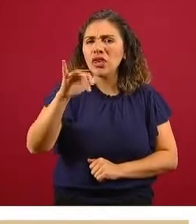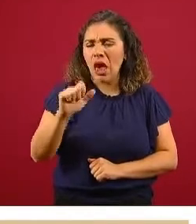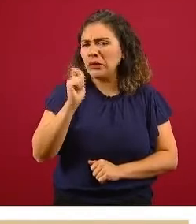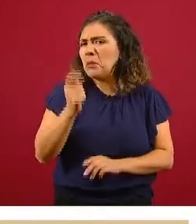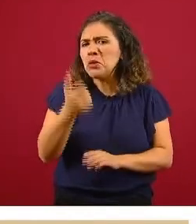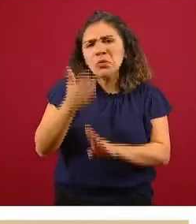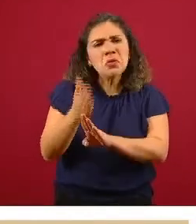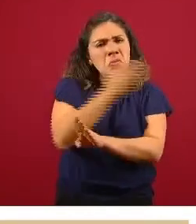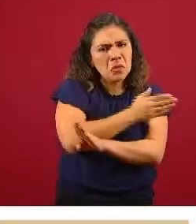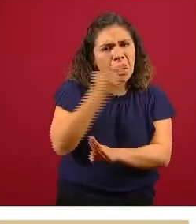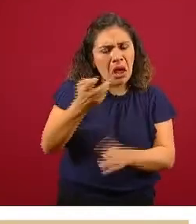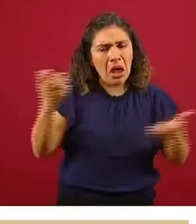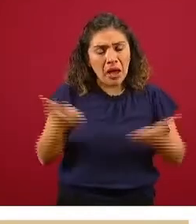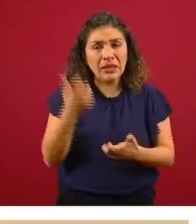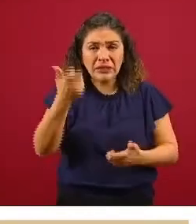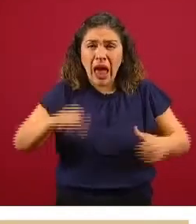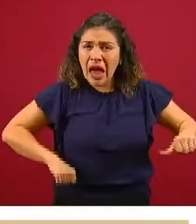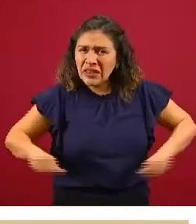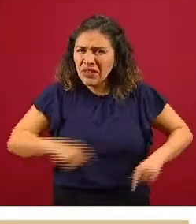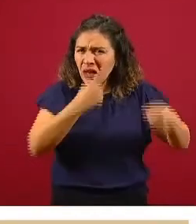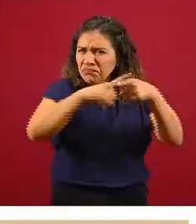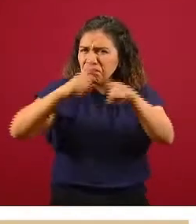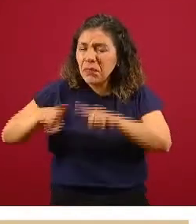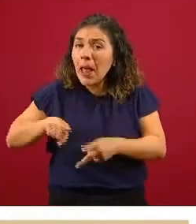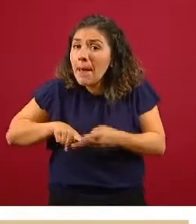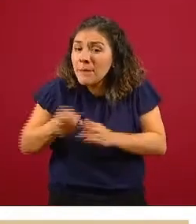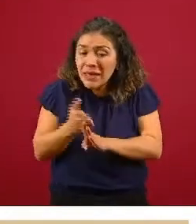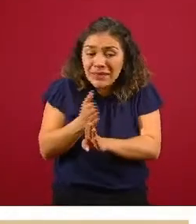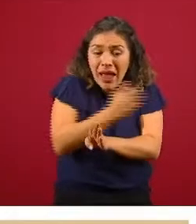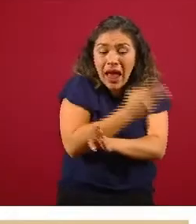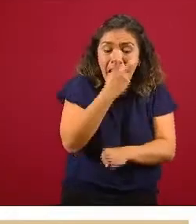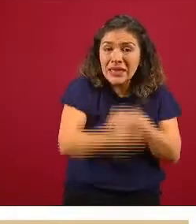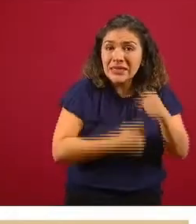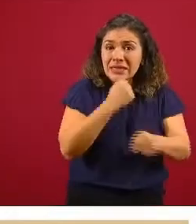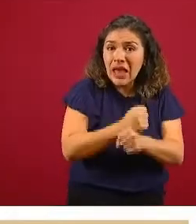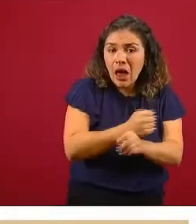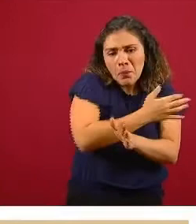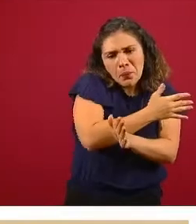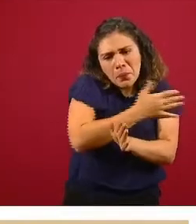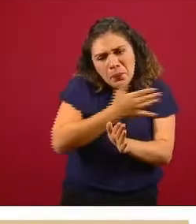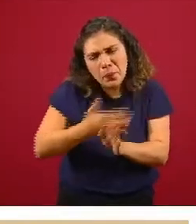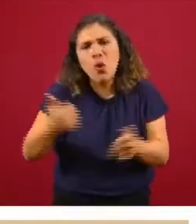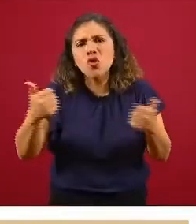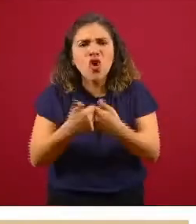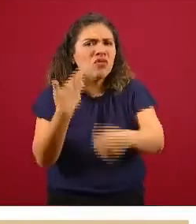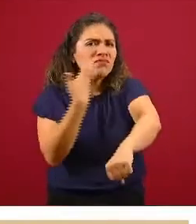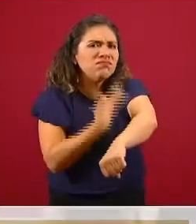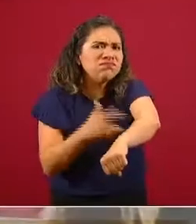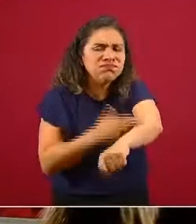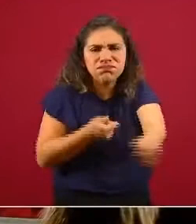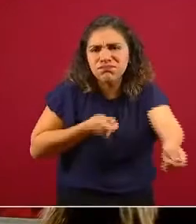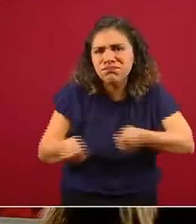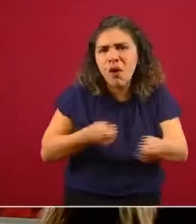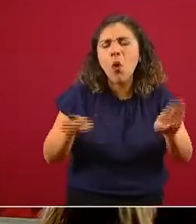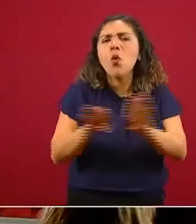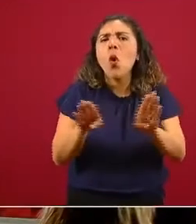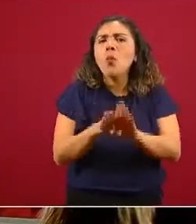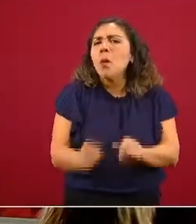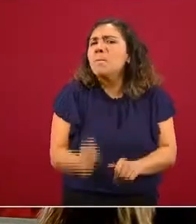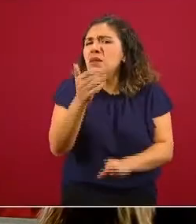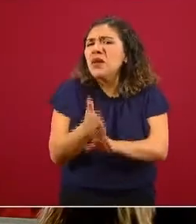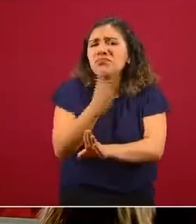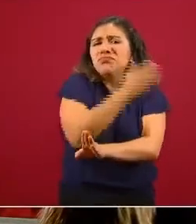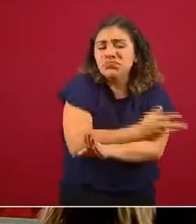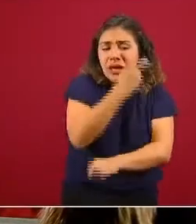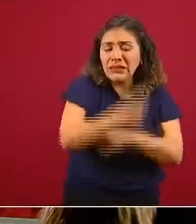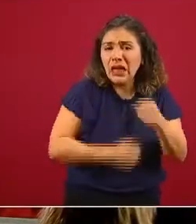sea, estas acciones se hicieron desde el inicio de este año. Se lleva un protocolo de manejo desde el